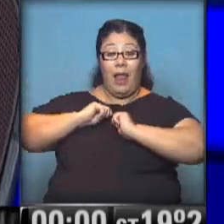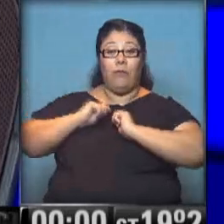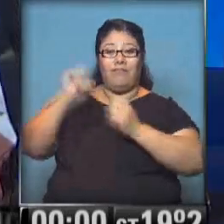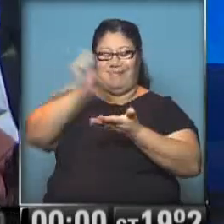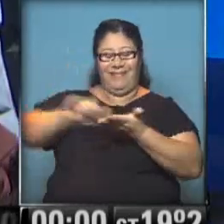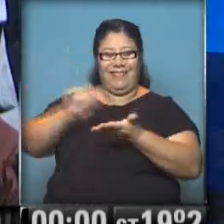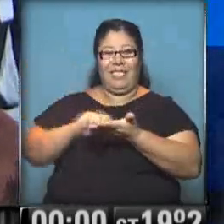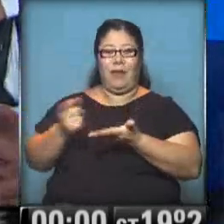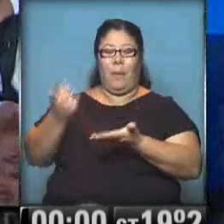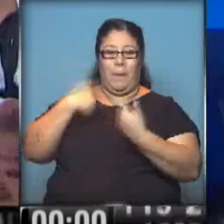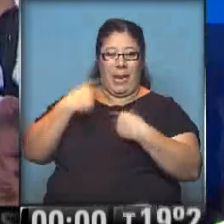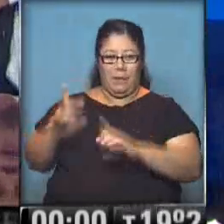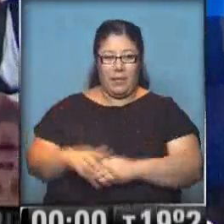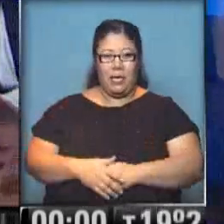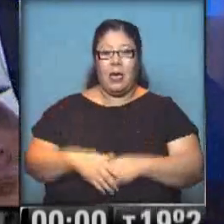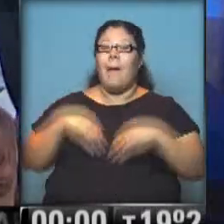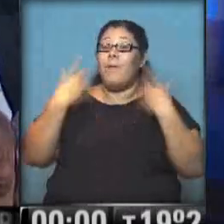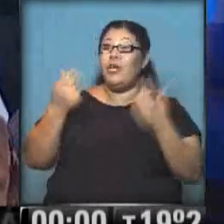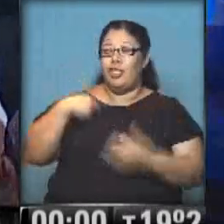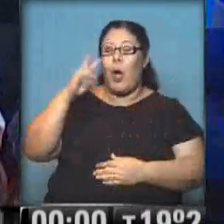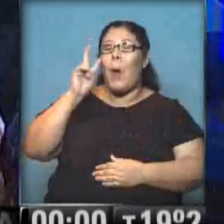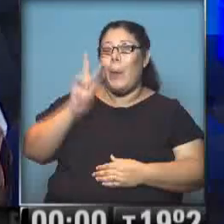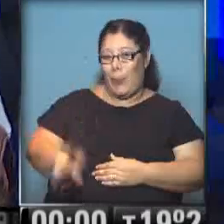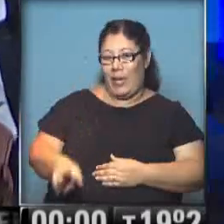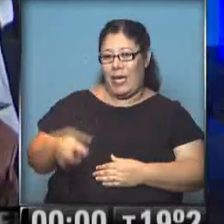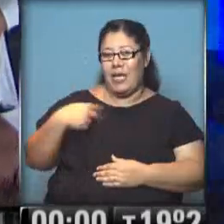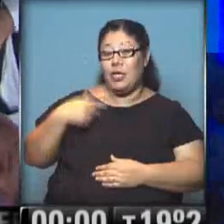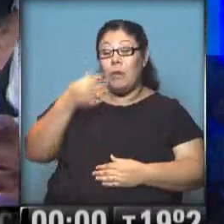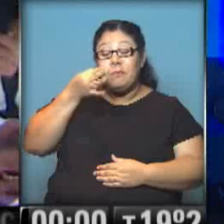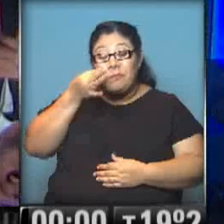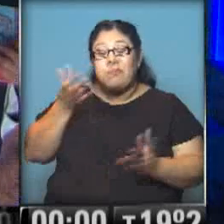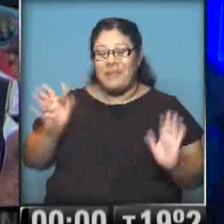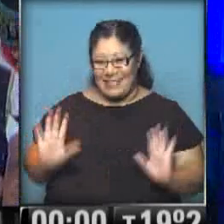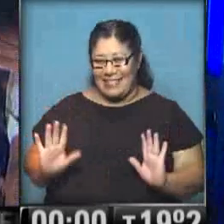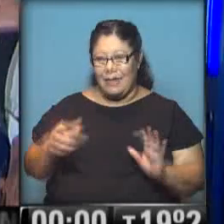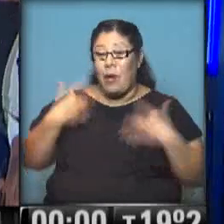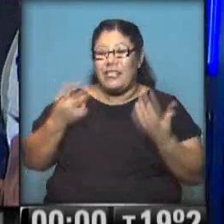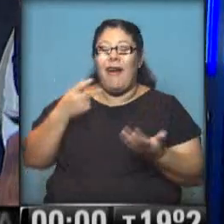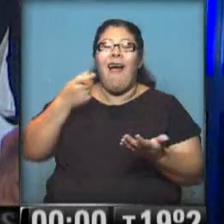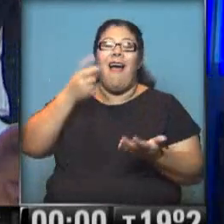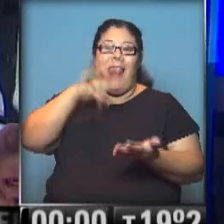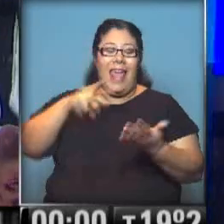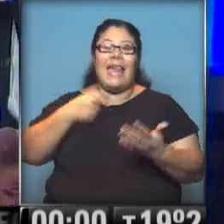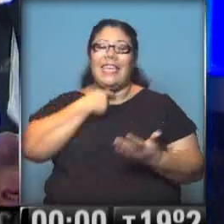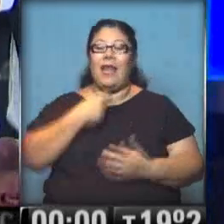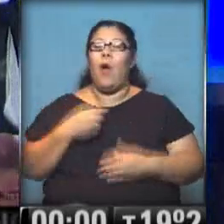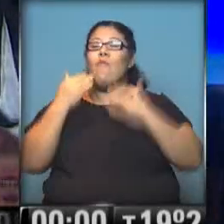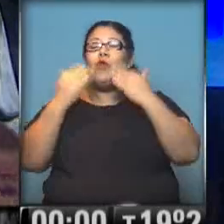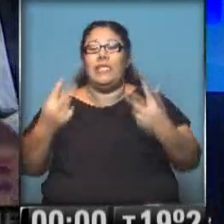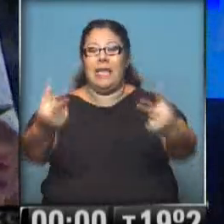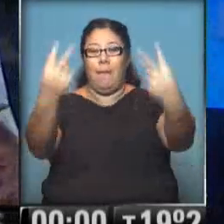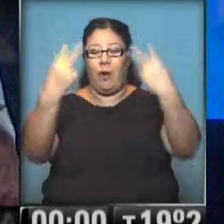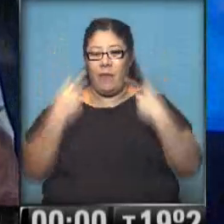dedicatoria, como podrás ver. Sí, por eso. Justamente porque yo vi la dedicatoria, la quiero leer. A ustedes muchas gracias por acompañarnos.